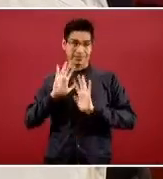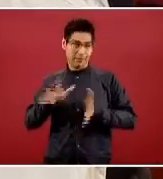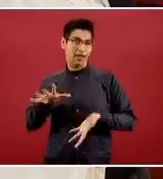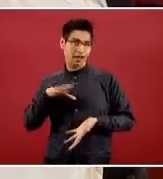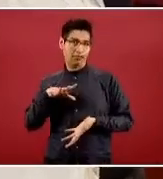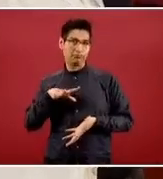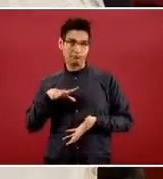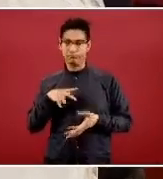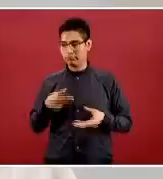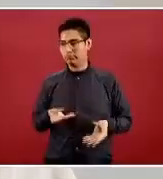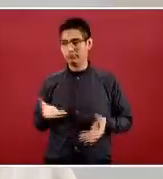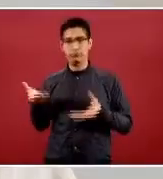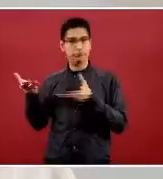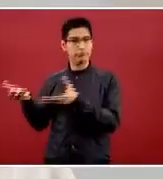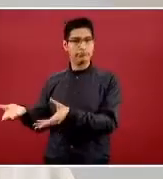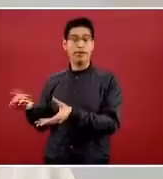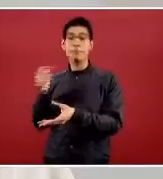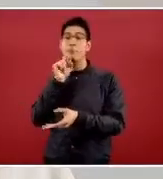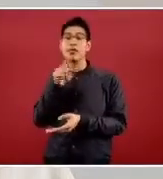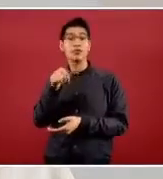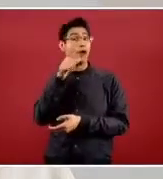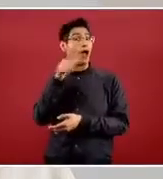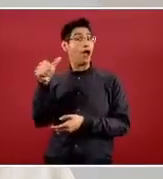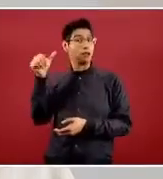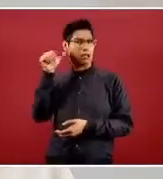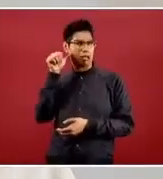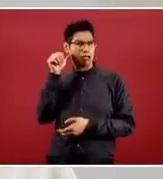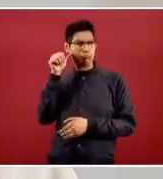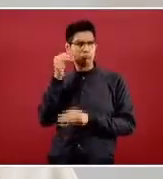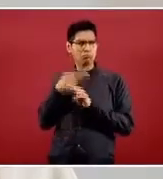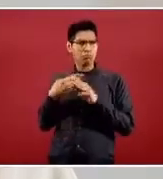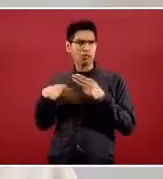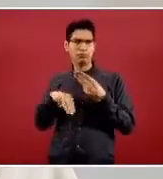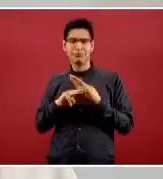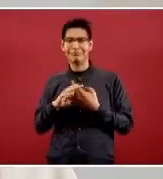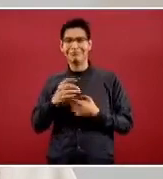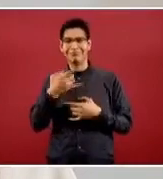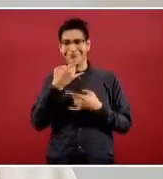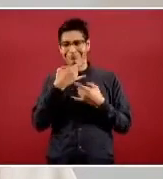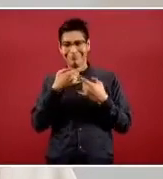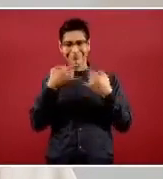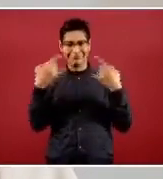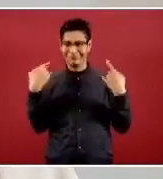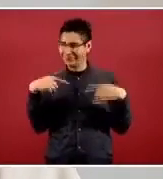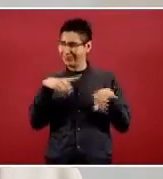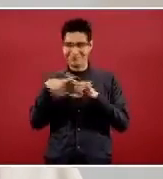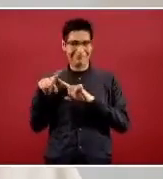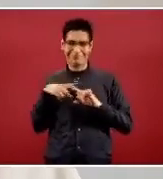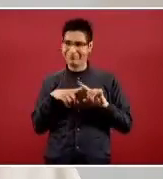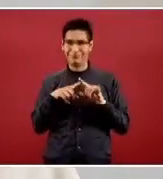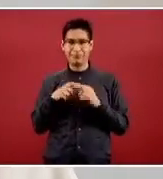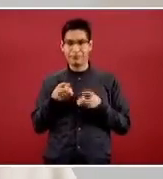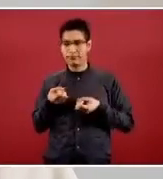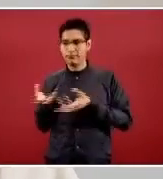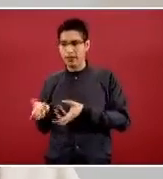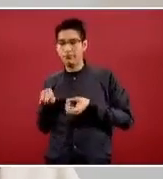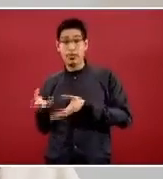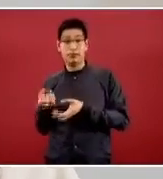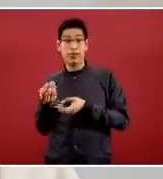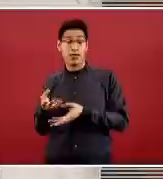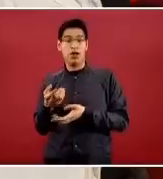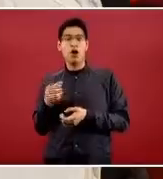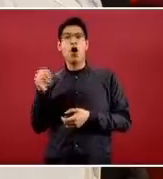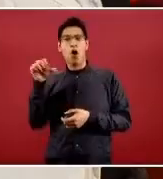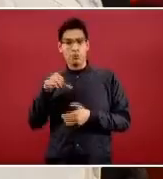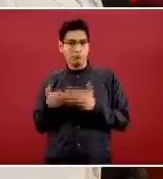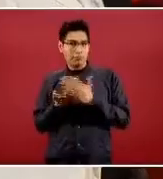horas de nuestro almacén aquí en nivel central, llegando a las 7 horas al almacén de Saltillo y por supuesto